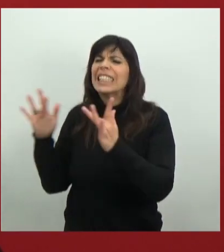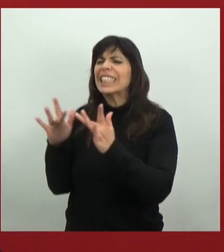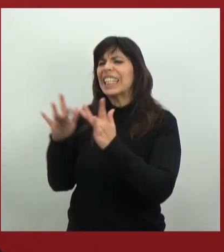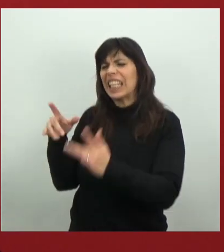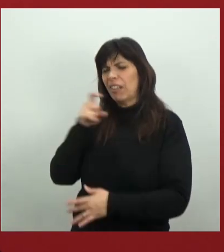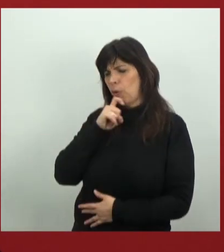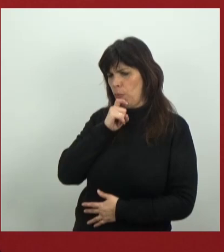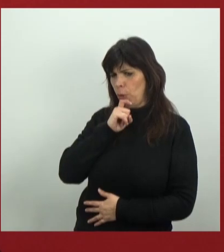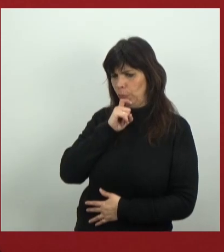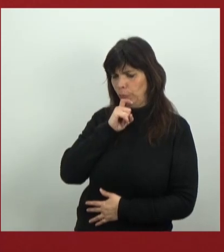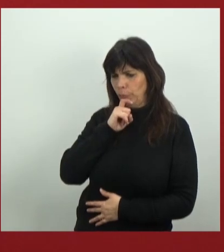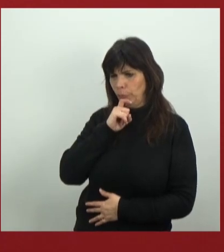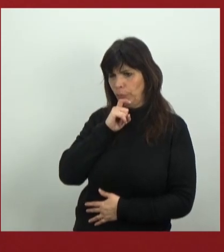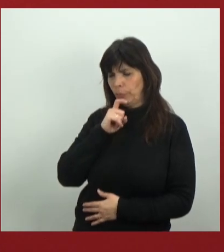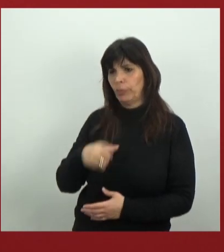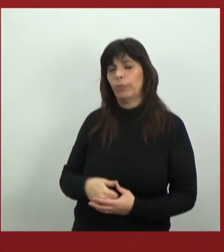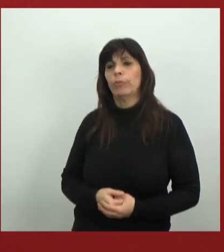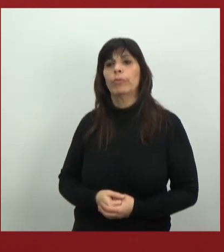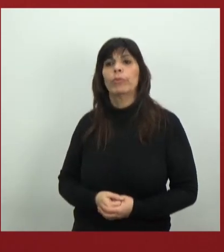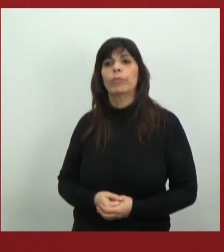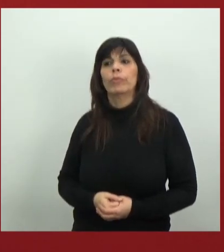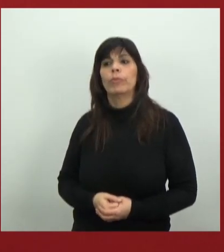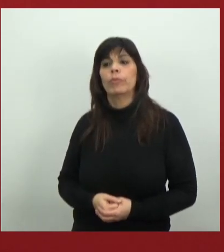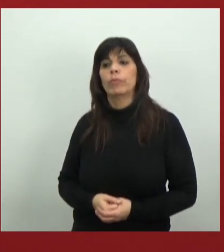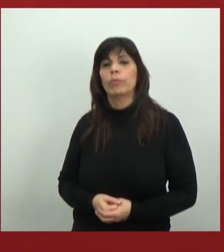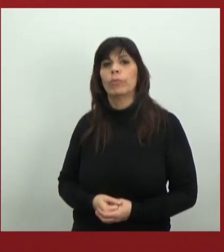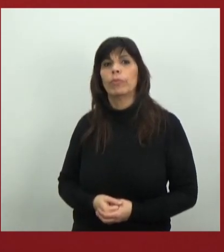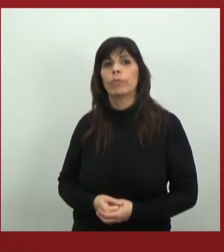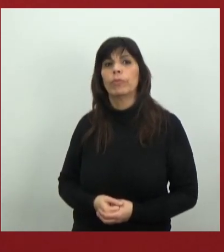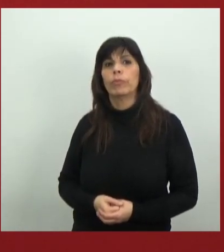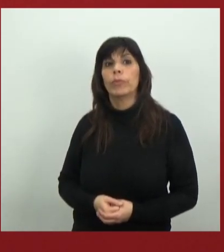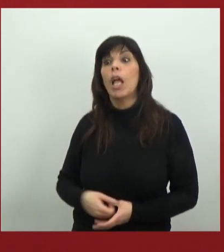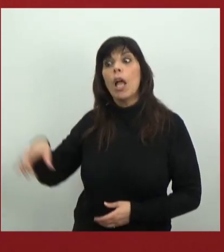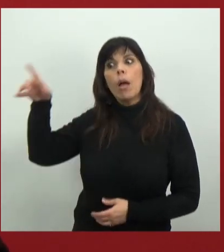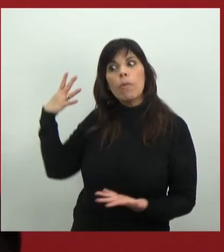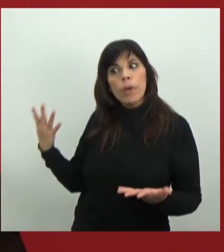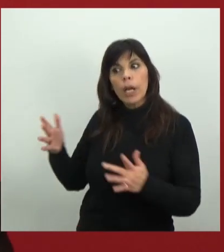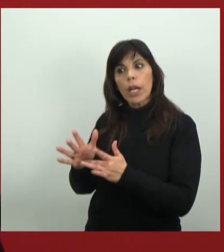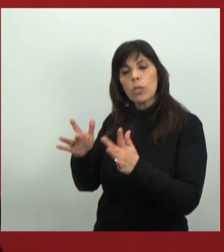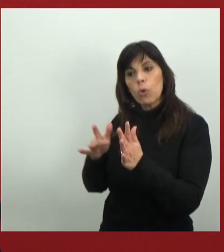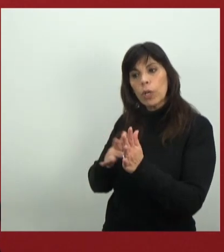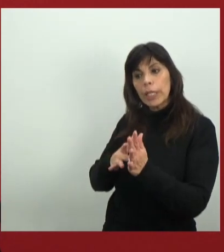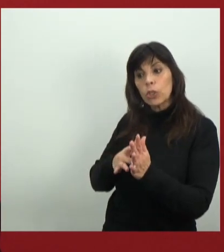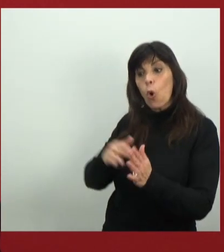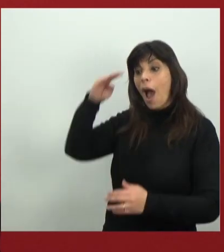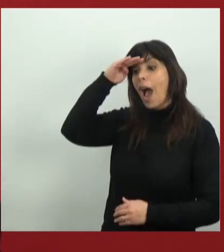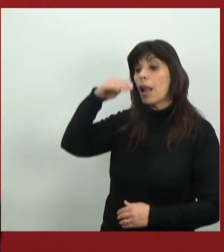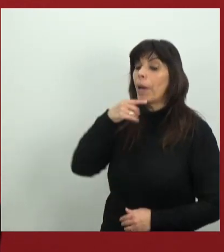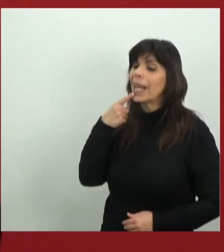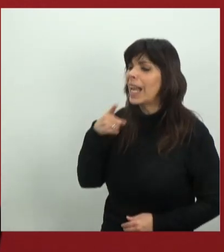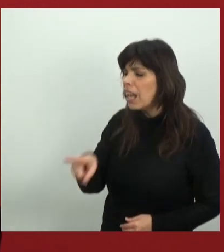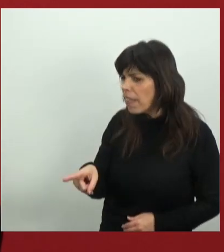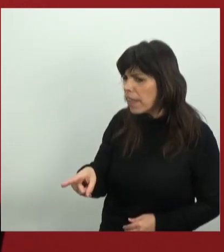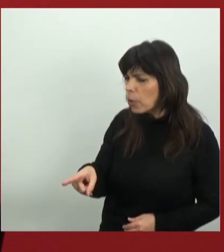en qué momento, como dijo Jesucristo, ¿desde cuándo lo tiene? Cuando un demonio